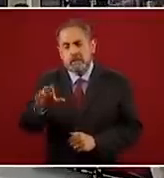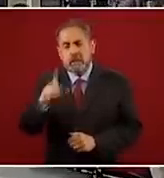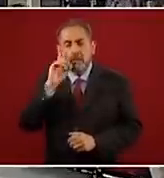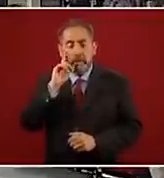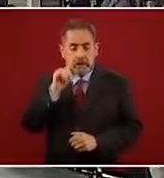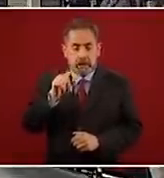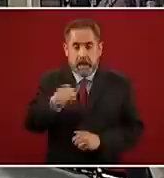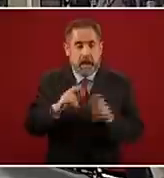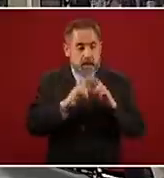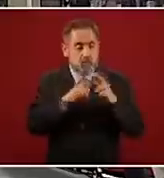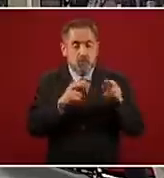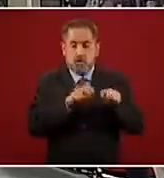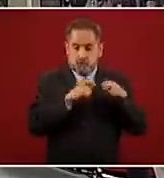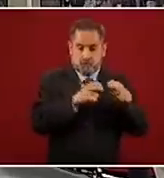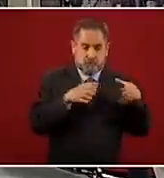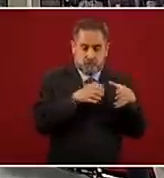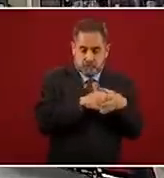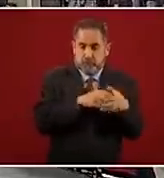Vamos a tener esta reunión de gabinete.